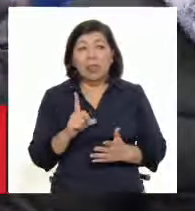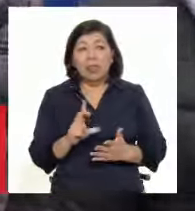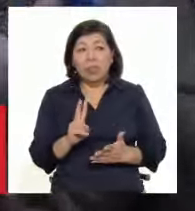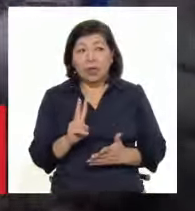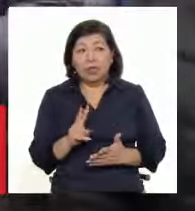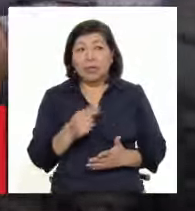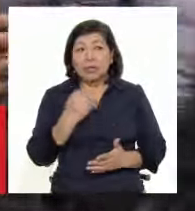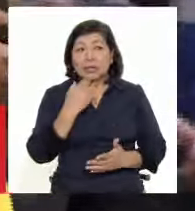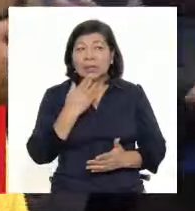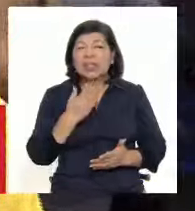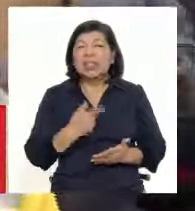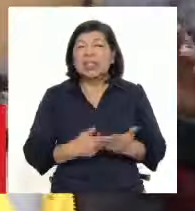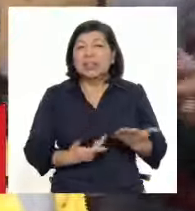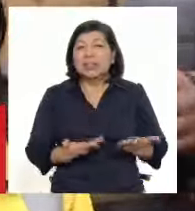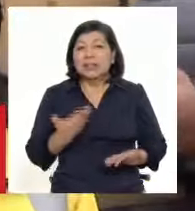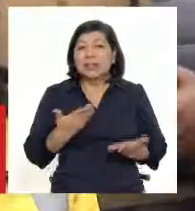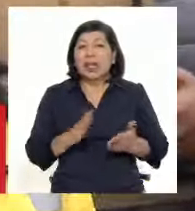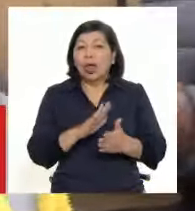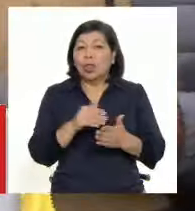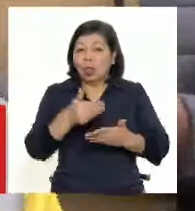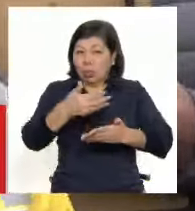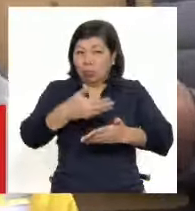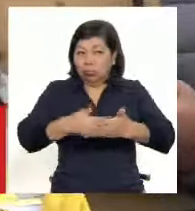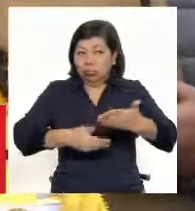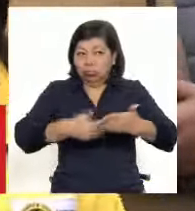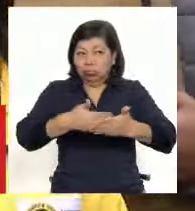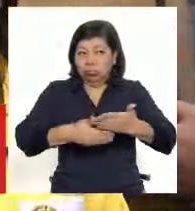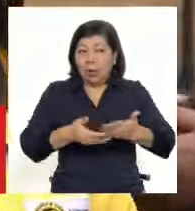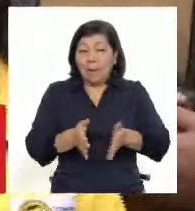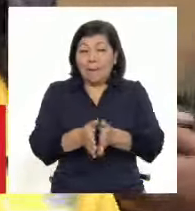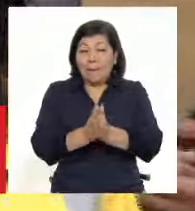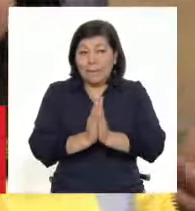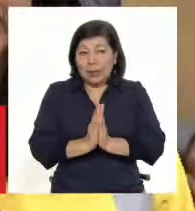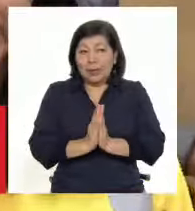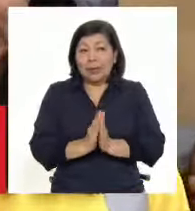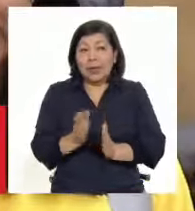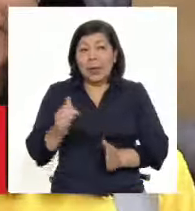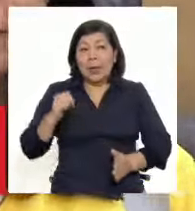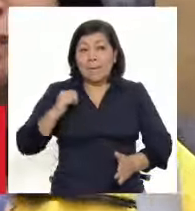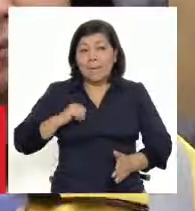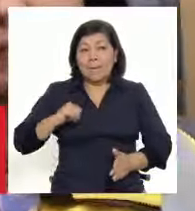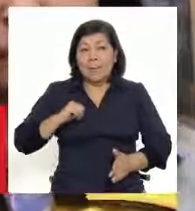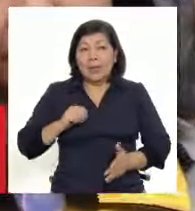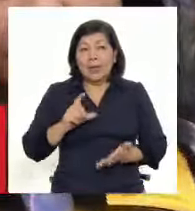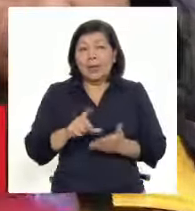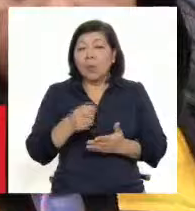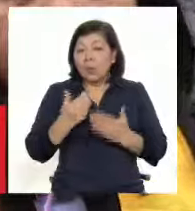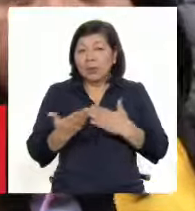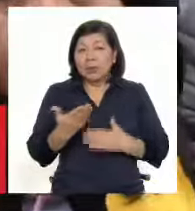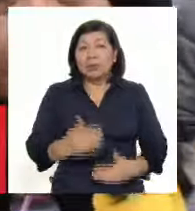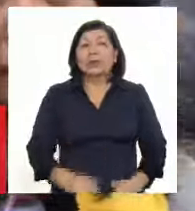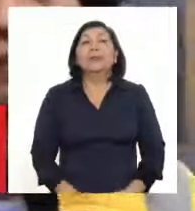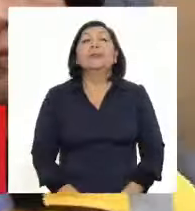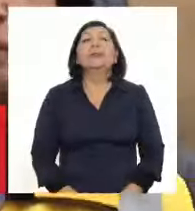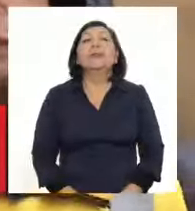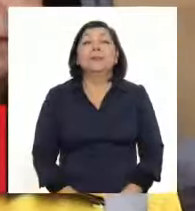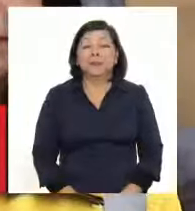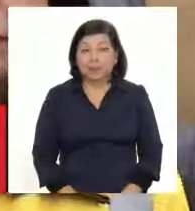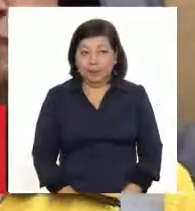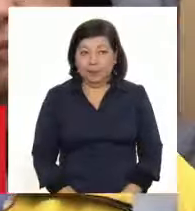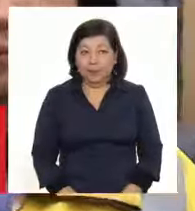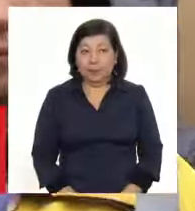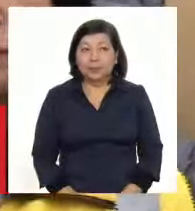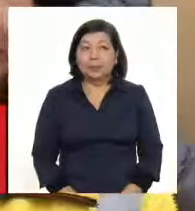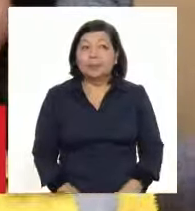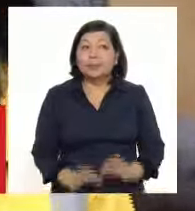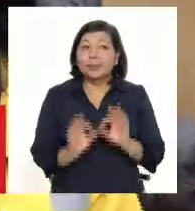a indicar respecto a toda la documentación que ha sido solicitada por parte de la Municipalidad de Lima. Buenos días. Buenos días. A ver,